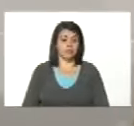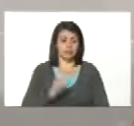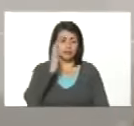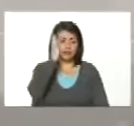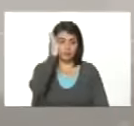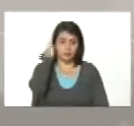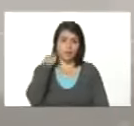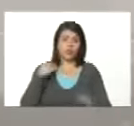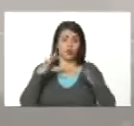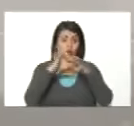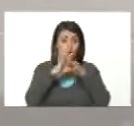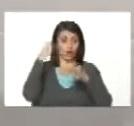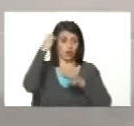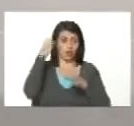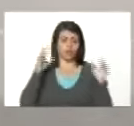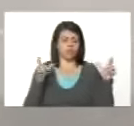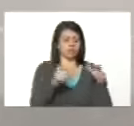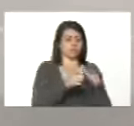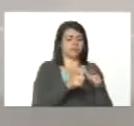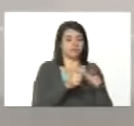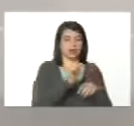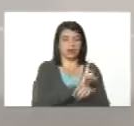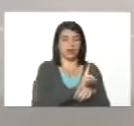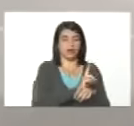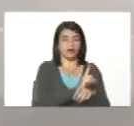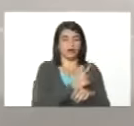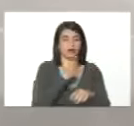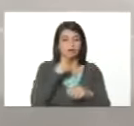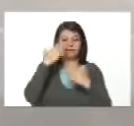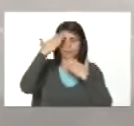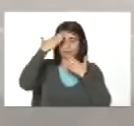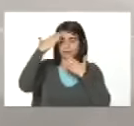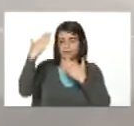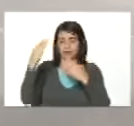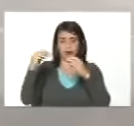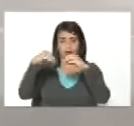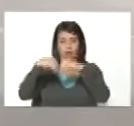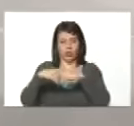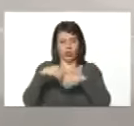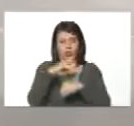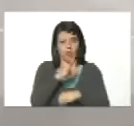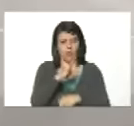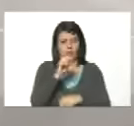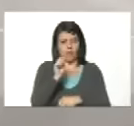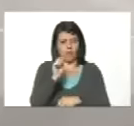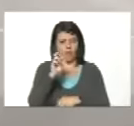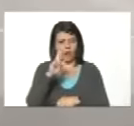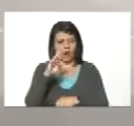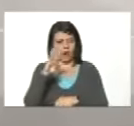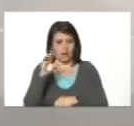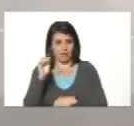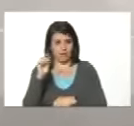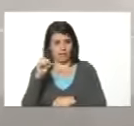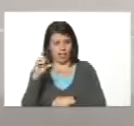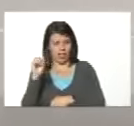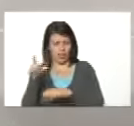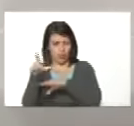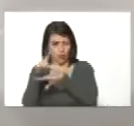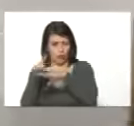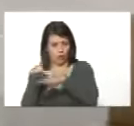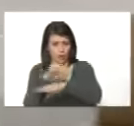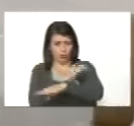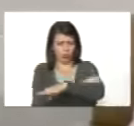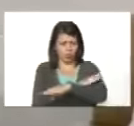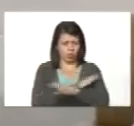La Unión Europea se reúne y dice, saludamos el Acuerdo de Barbados. Estamos